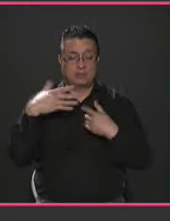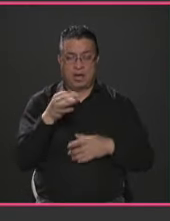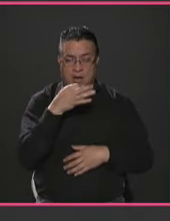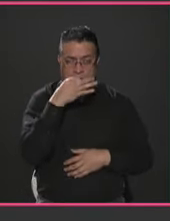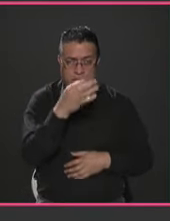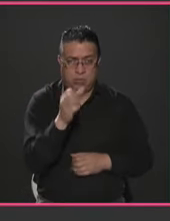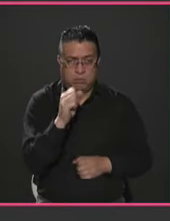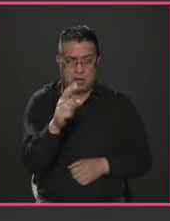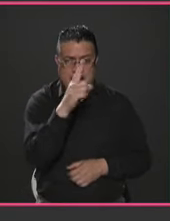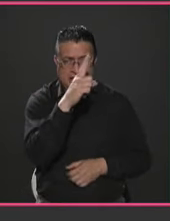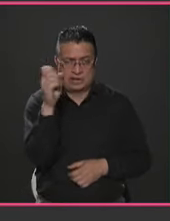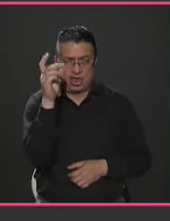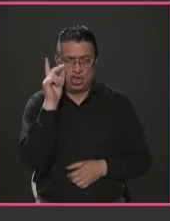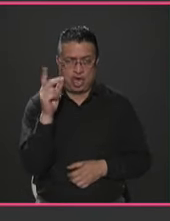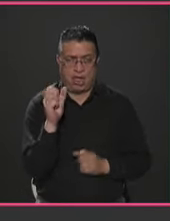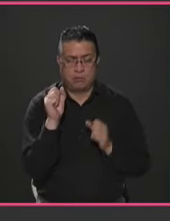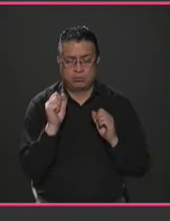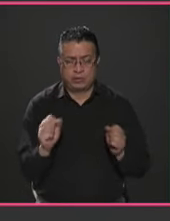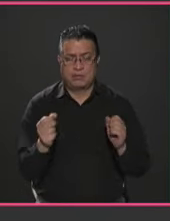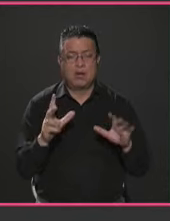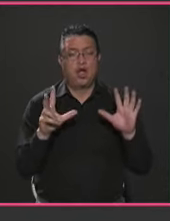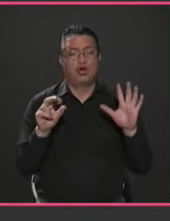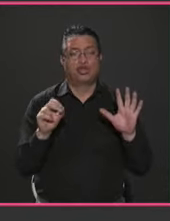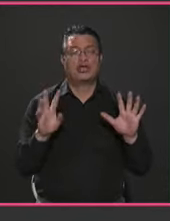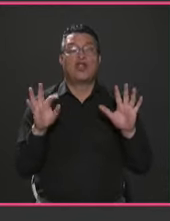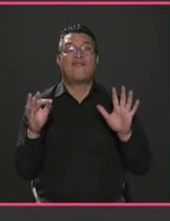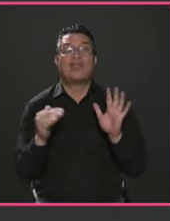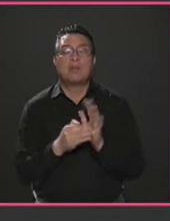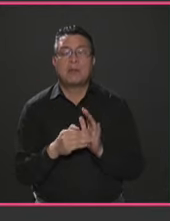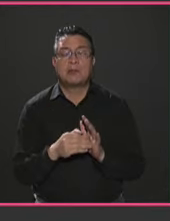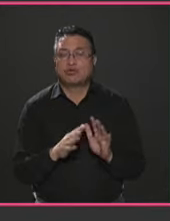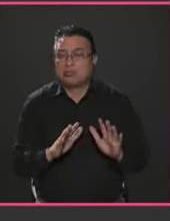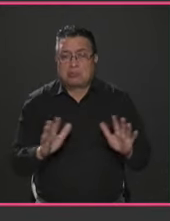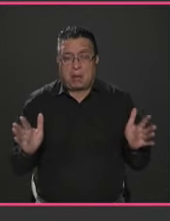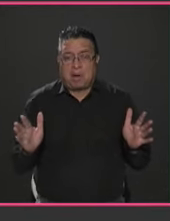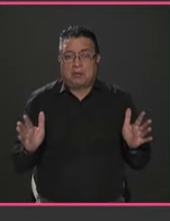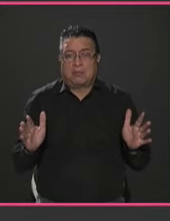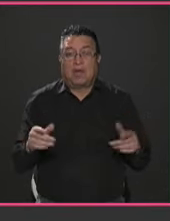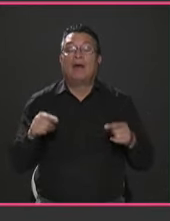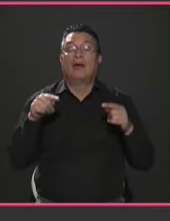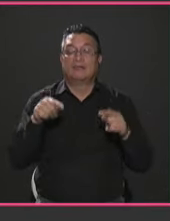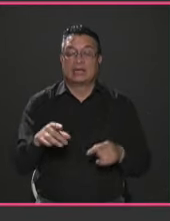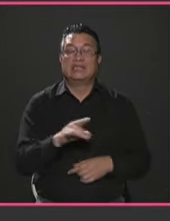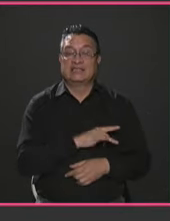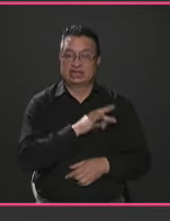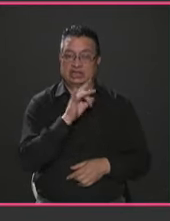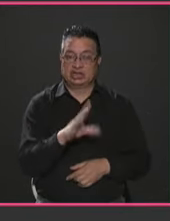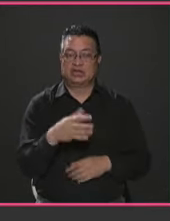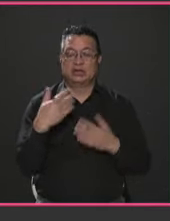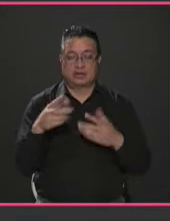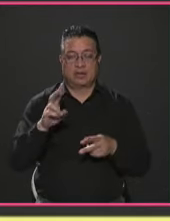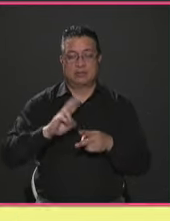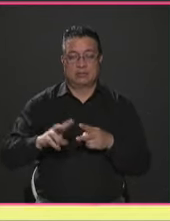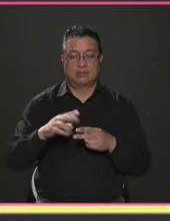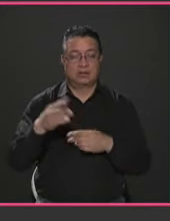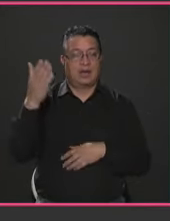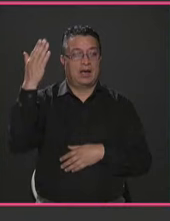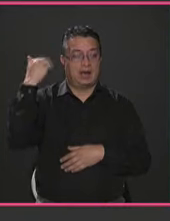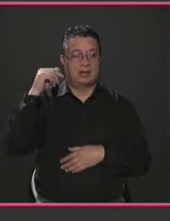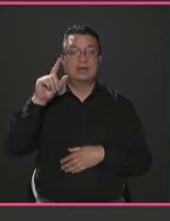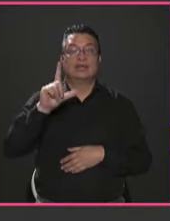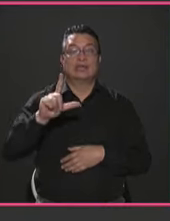$ o sea solamente por valor de entre 80 90,000 pesos en Chile lo hemos estado haciendo el año pasado por